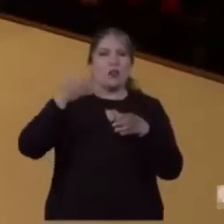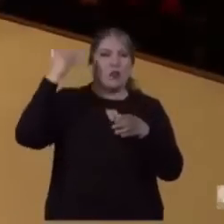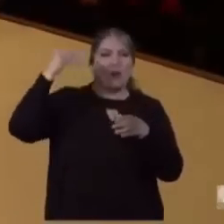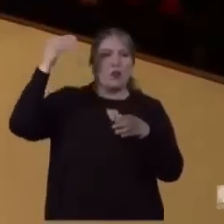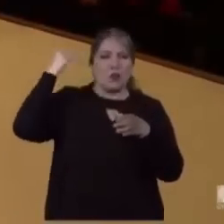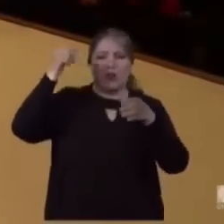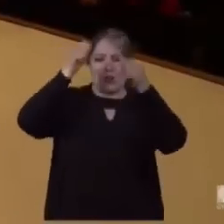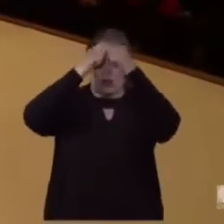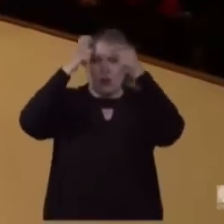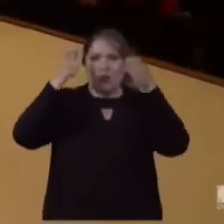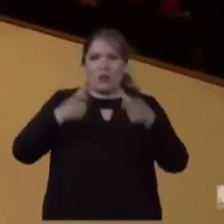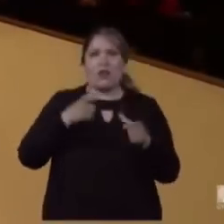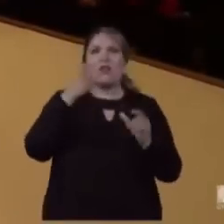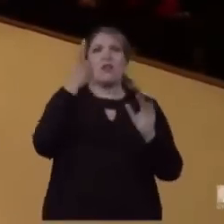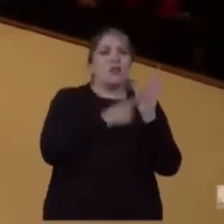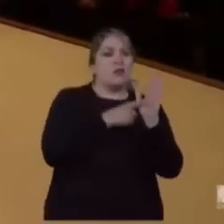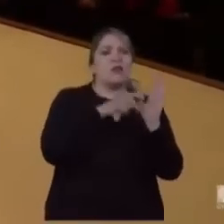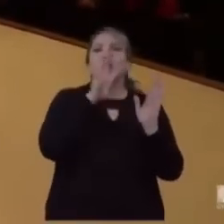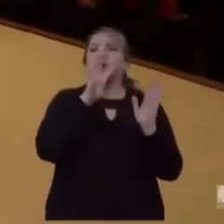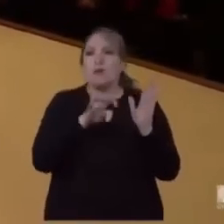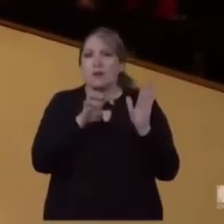el Estado de